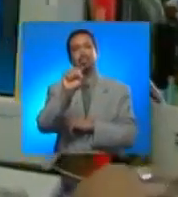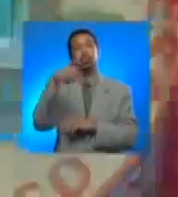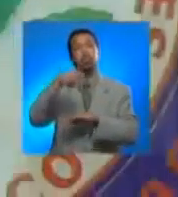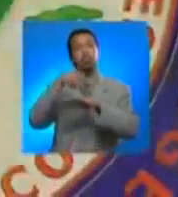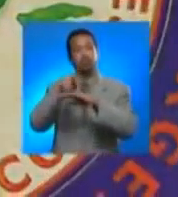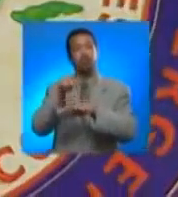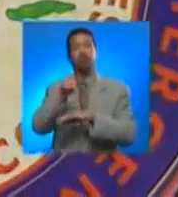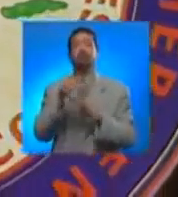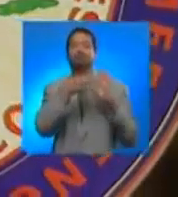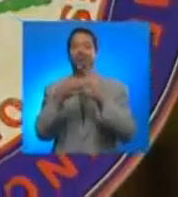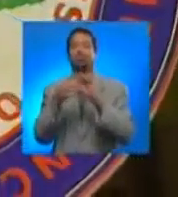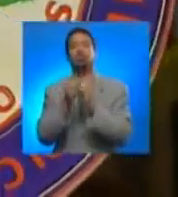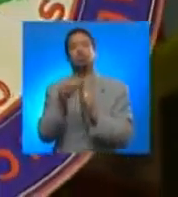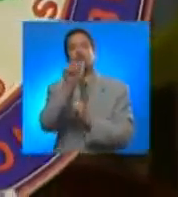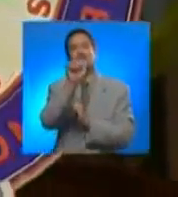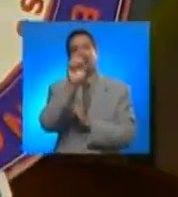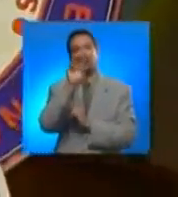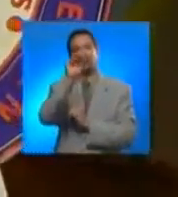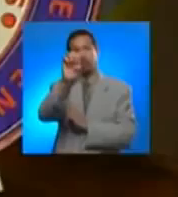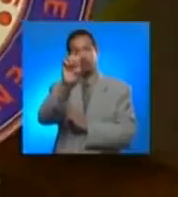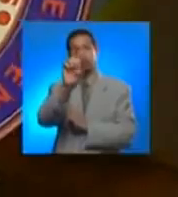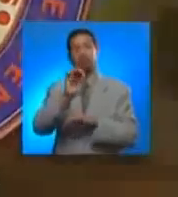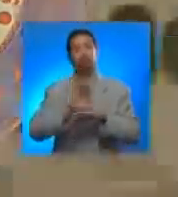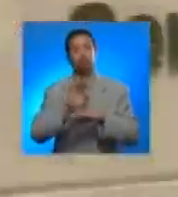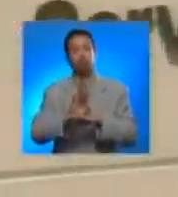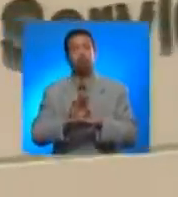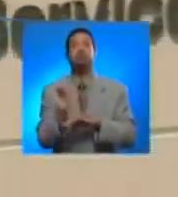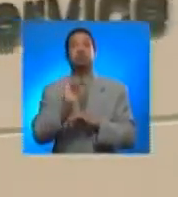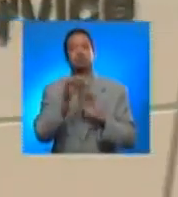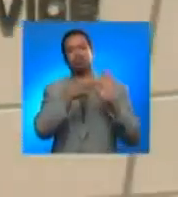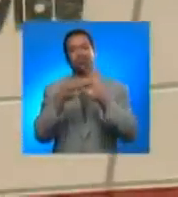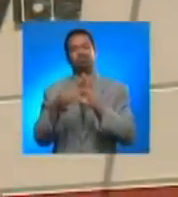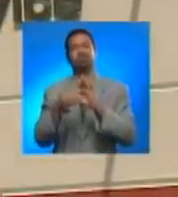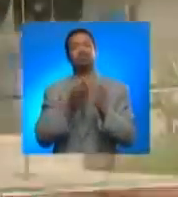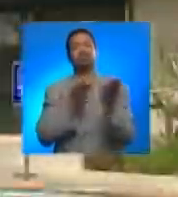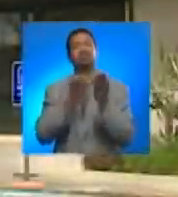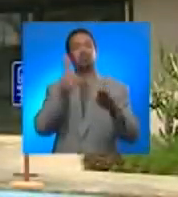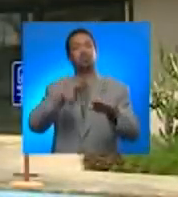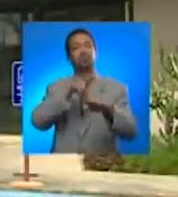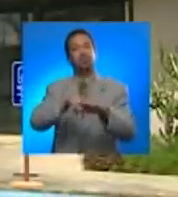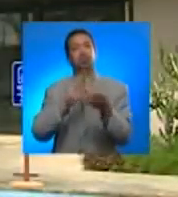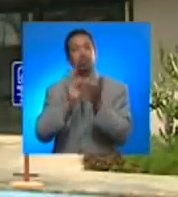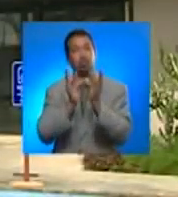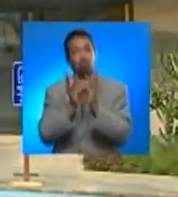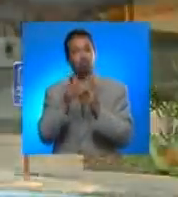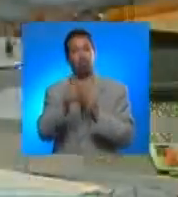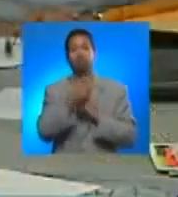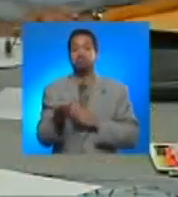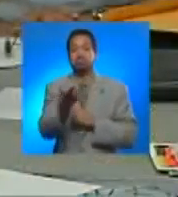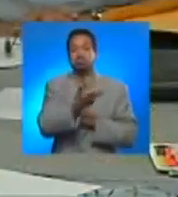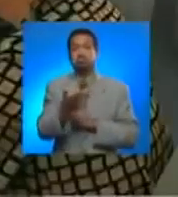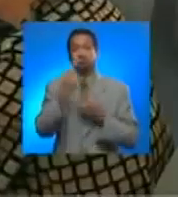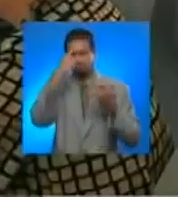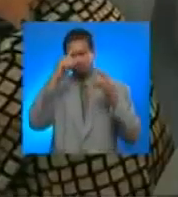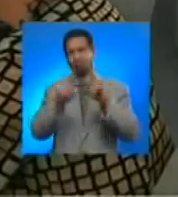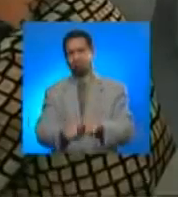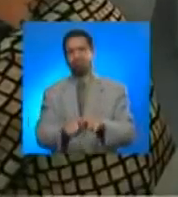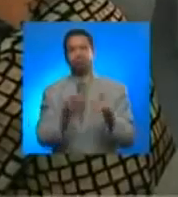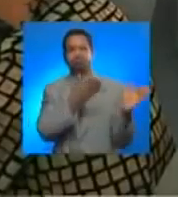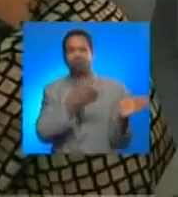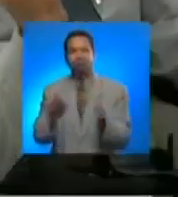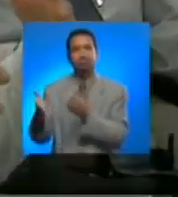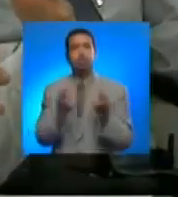grabación vamos a tener una idea del tamaño del terremoto. Y si percibimos que es un terremoto, la amplitud del movimiento es bien